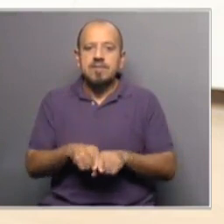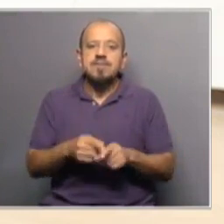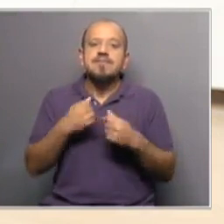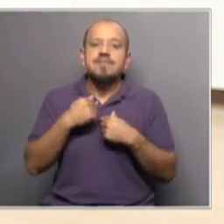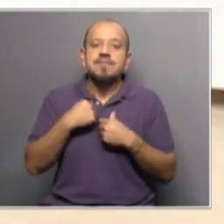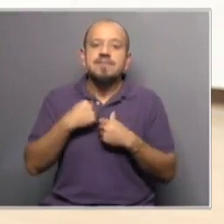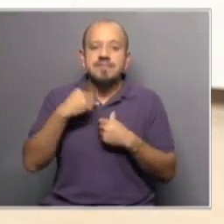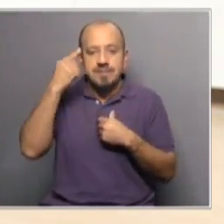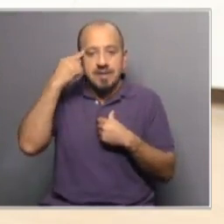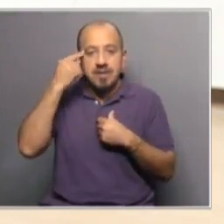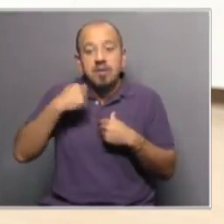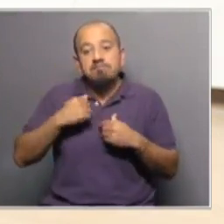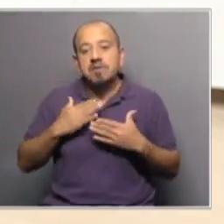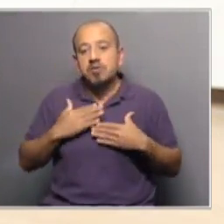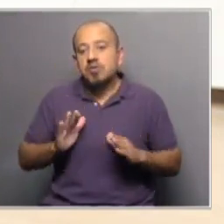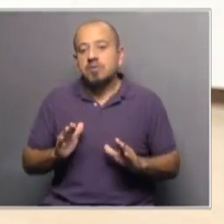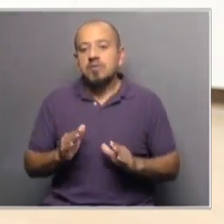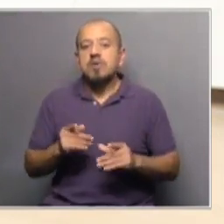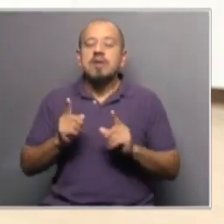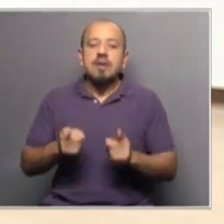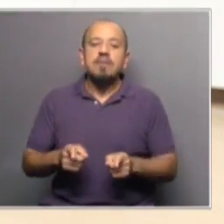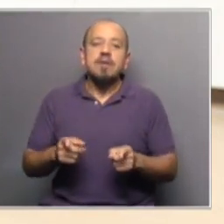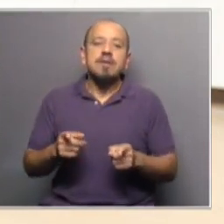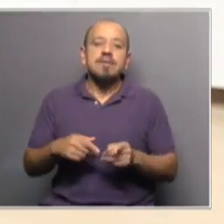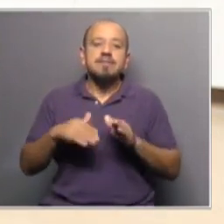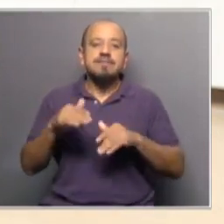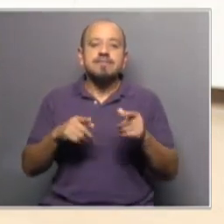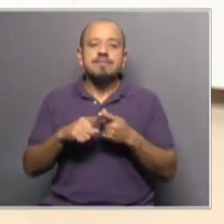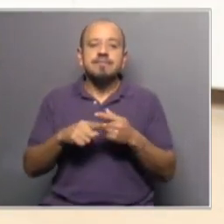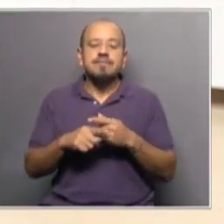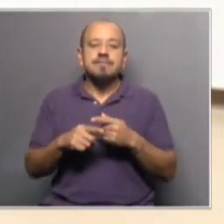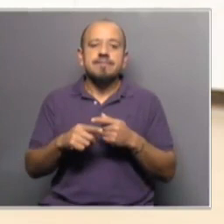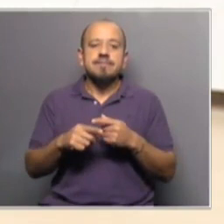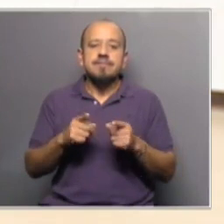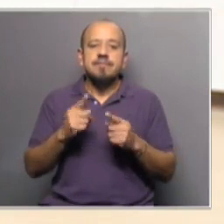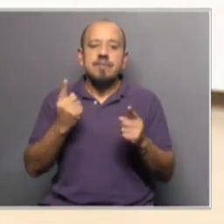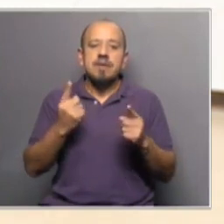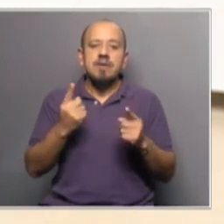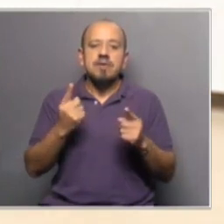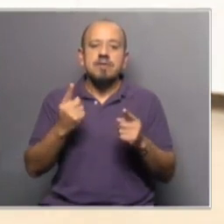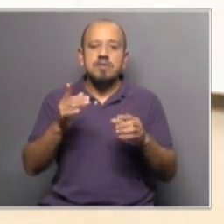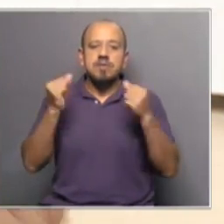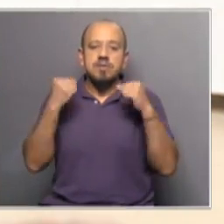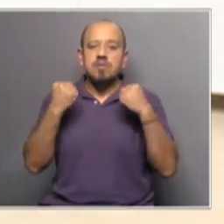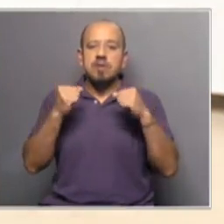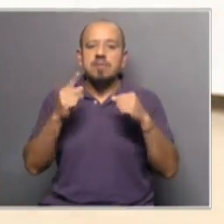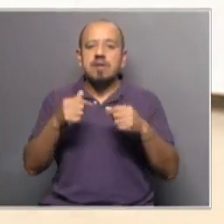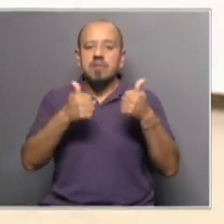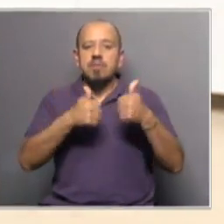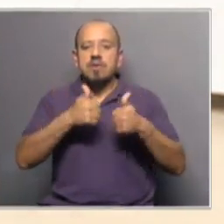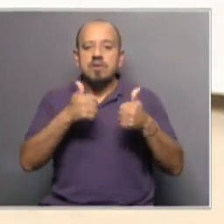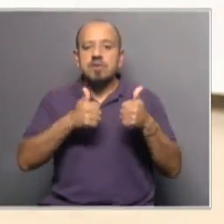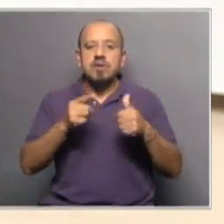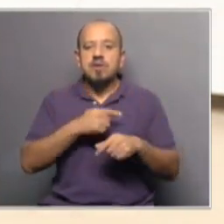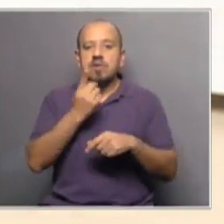mi parecer, pero también depende de una cosa es aprender un deporte para competencia y otro de